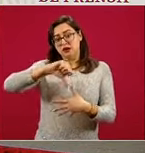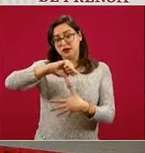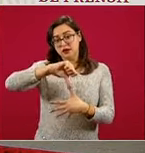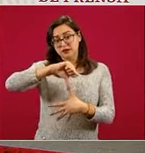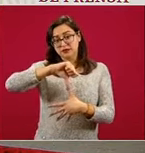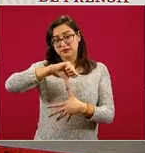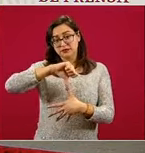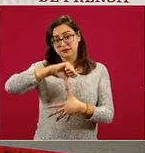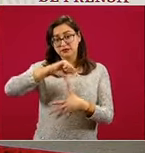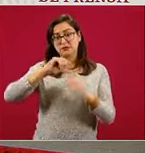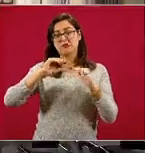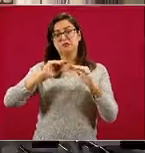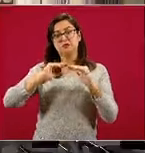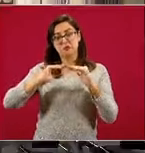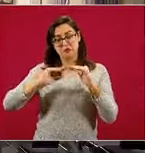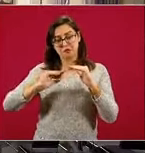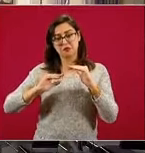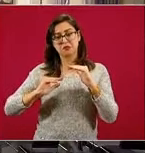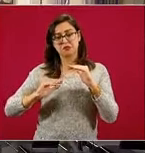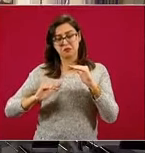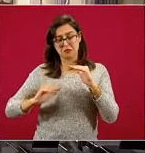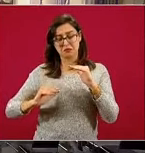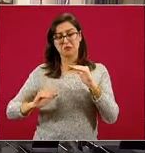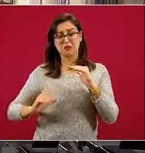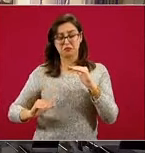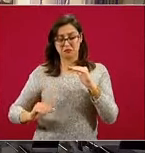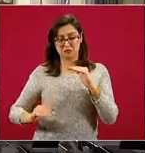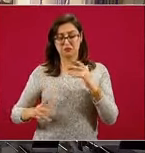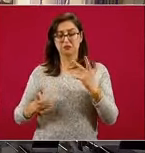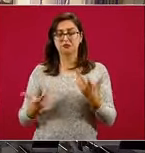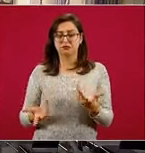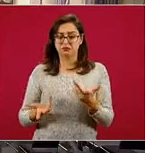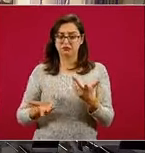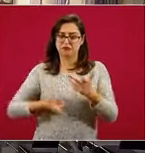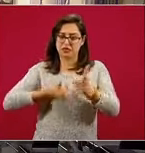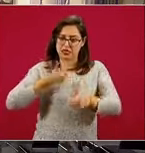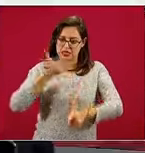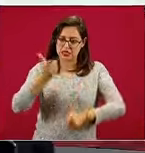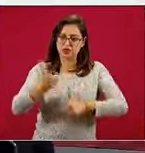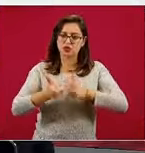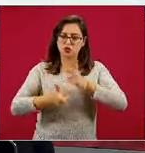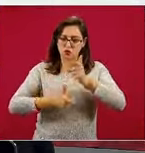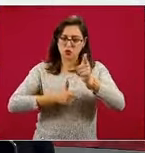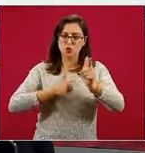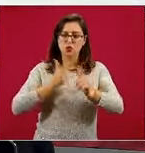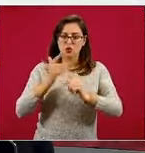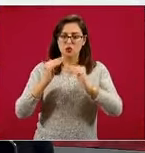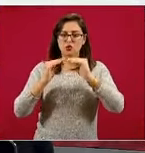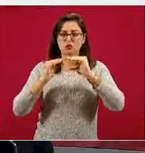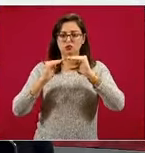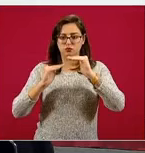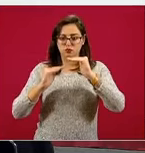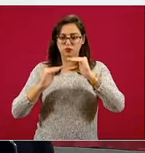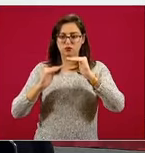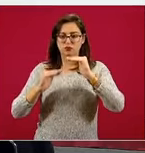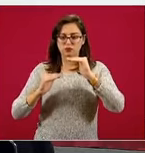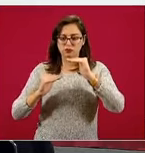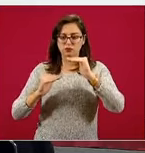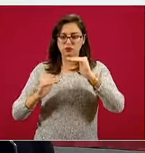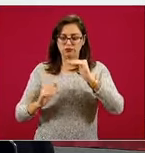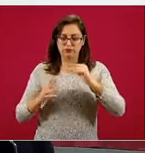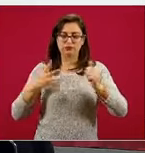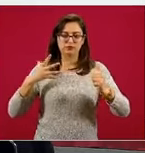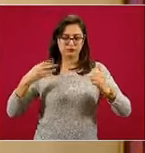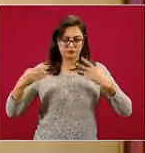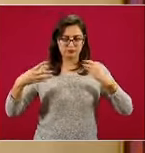descendente, ya lo veíamos la semana pasada, está continuado, aunque un descenso no tan rápido, un descenso todavía que mantiene una actividad